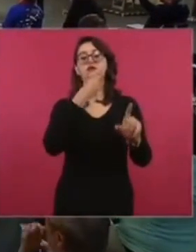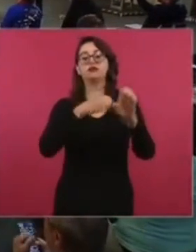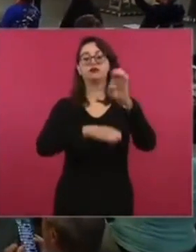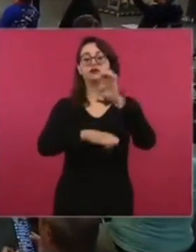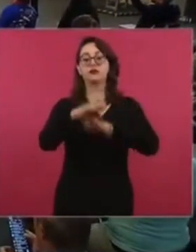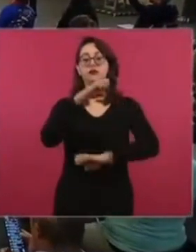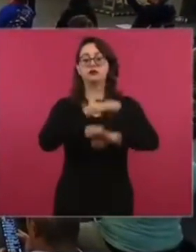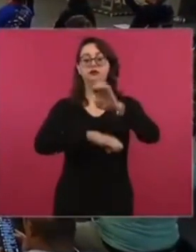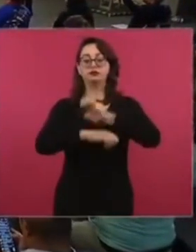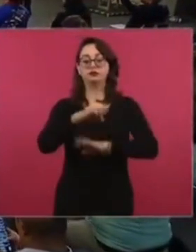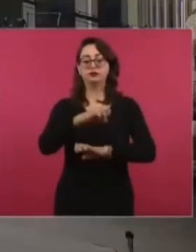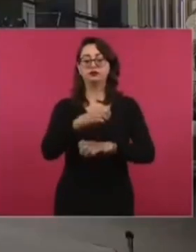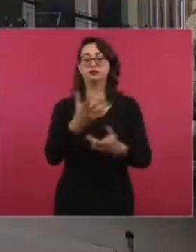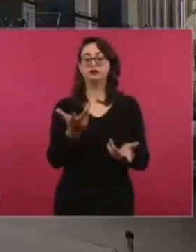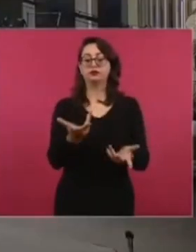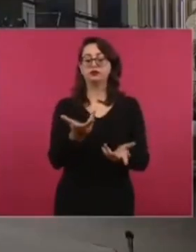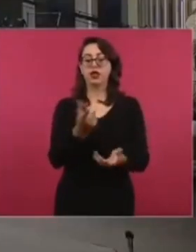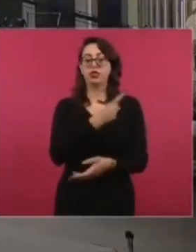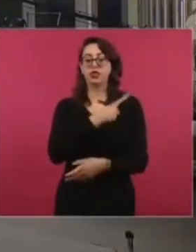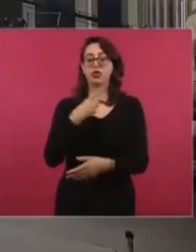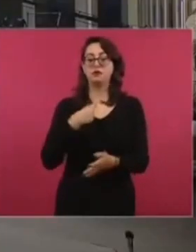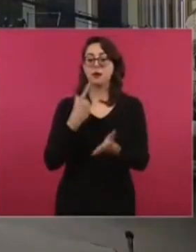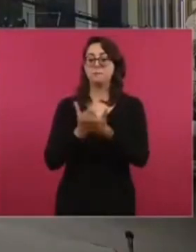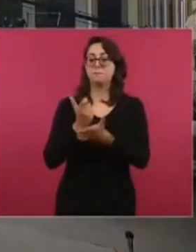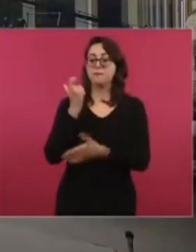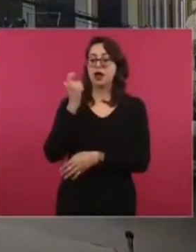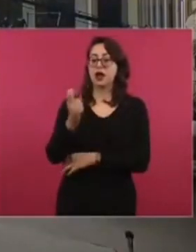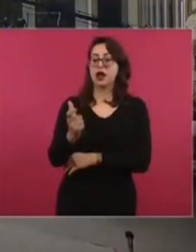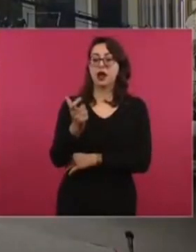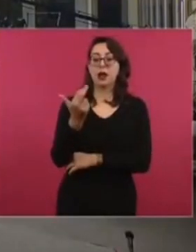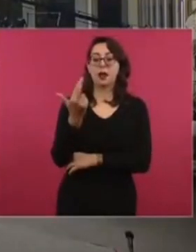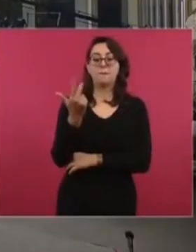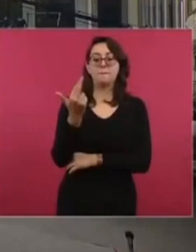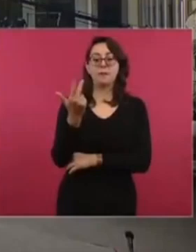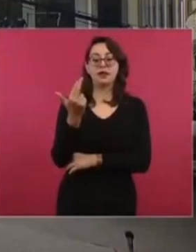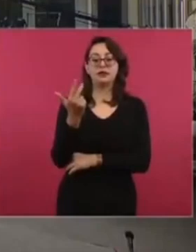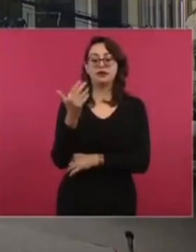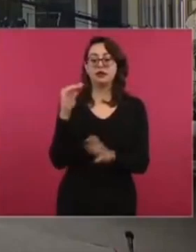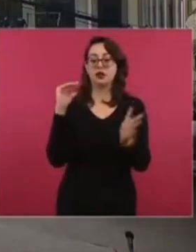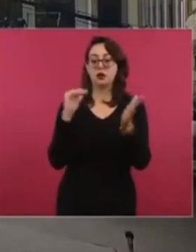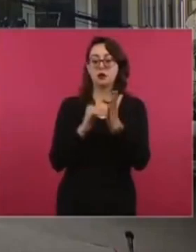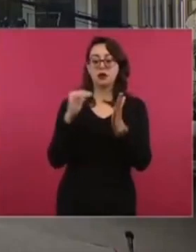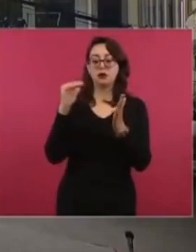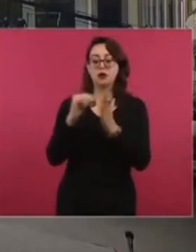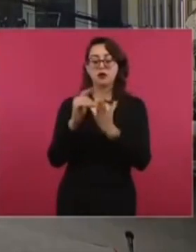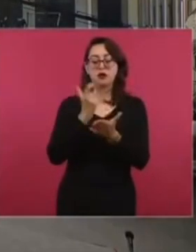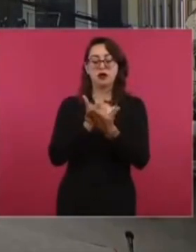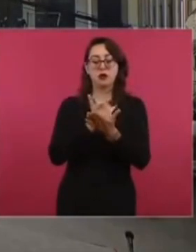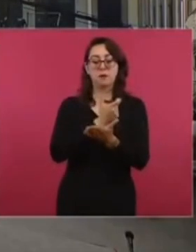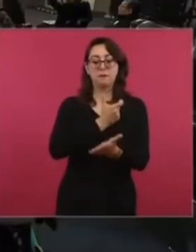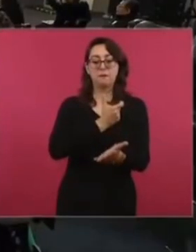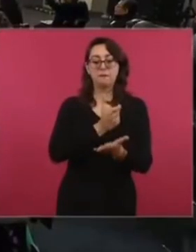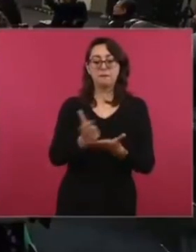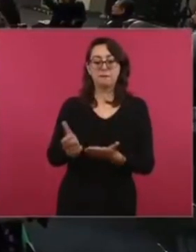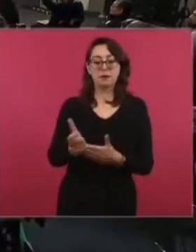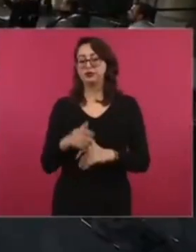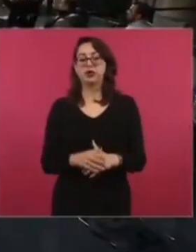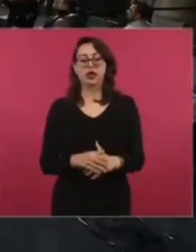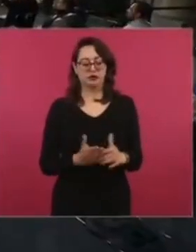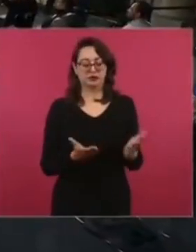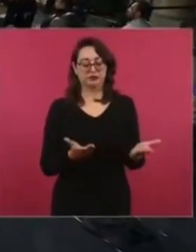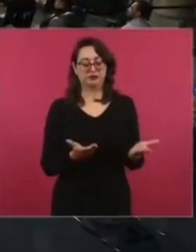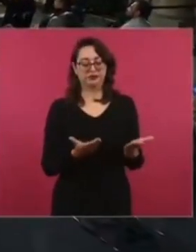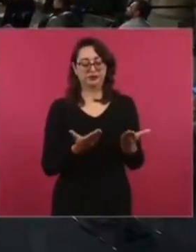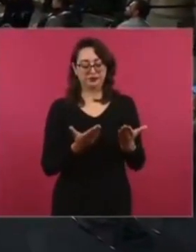25 mil millones el señor Aguilar no Luis María